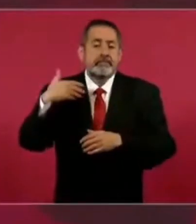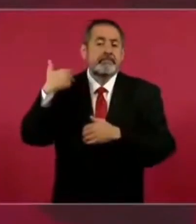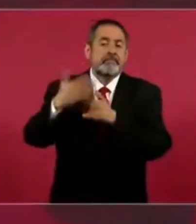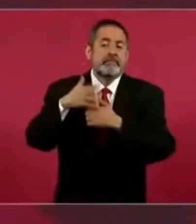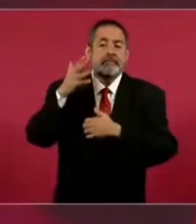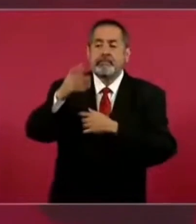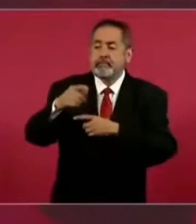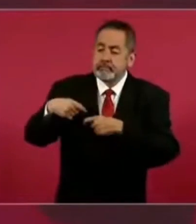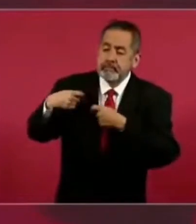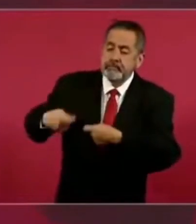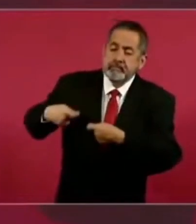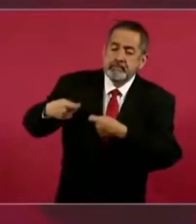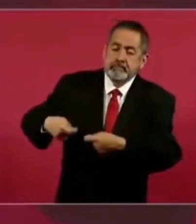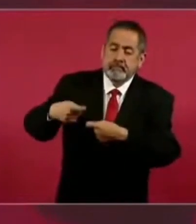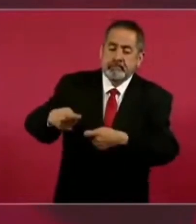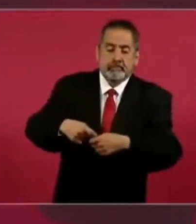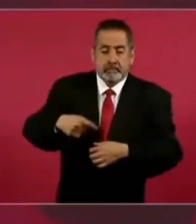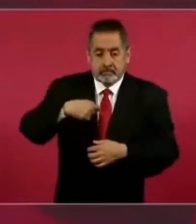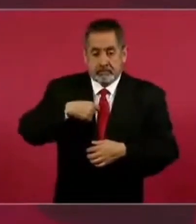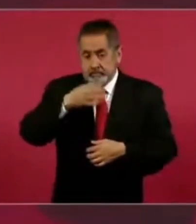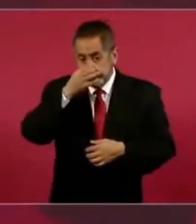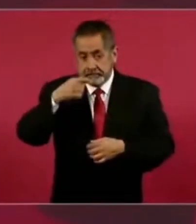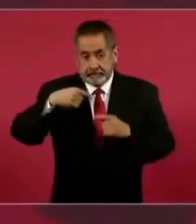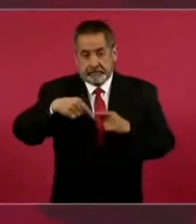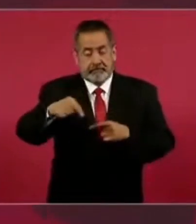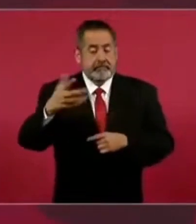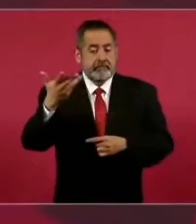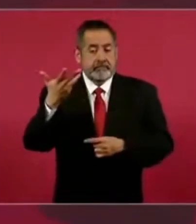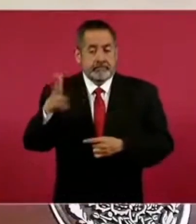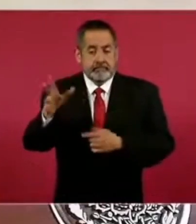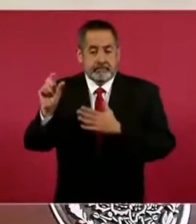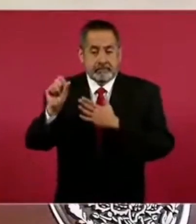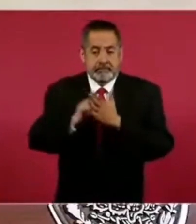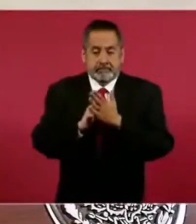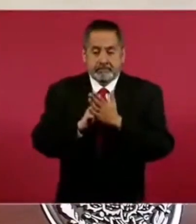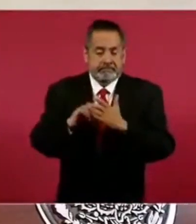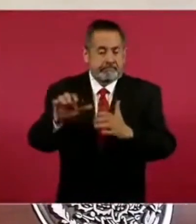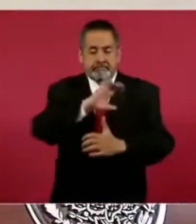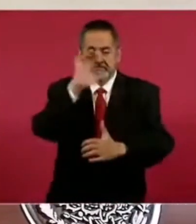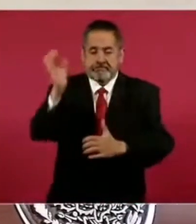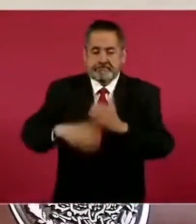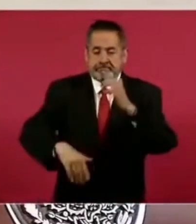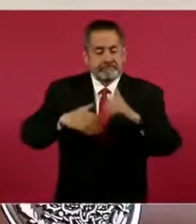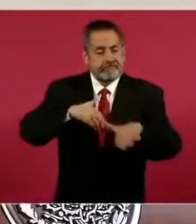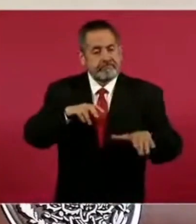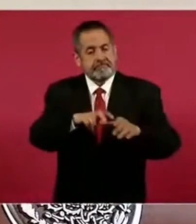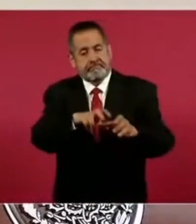porque yo en 10 meses ya me jubilo.